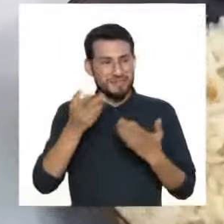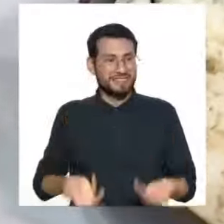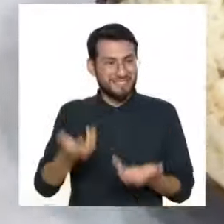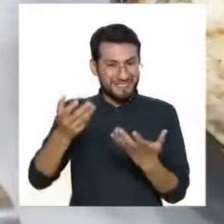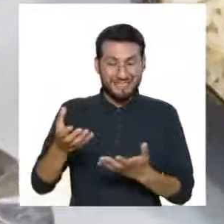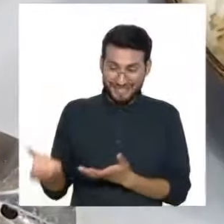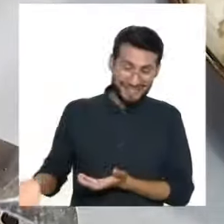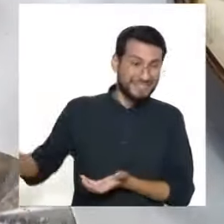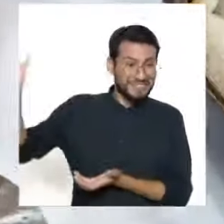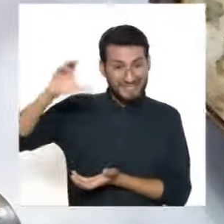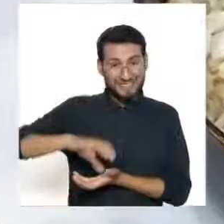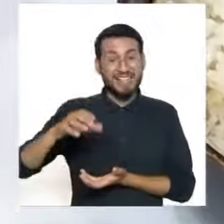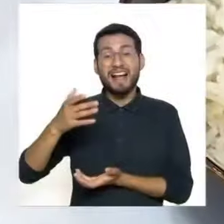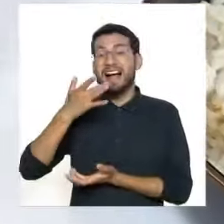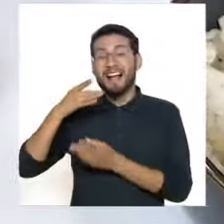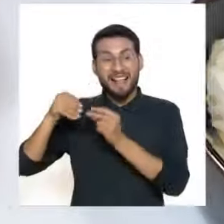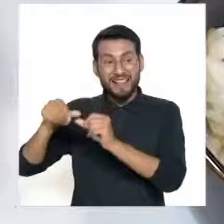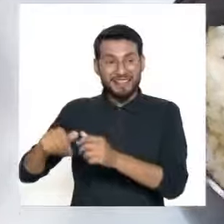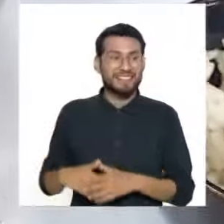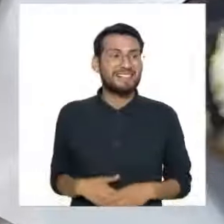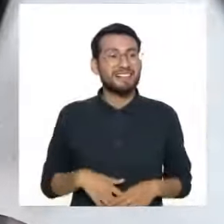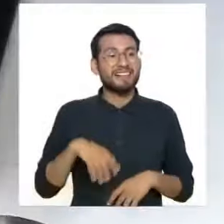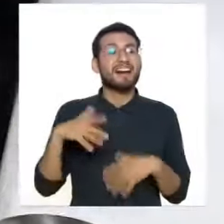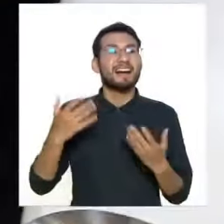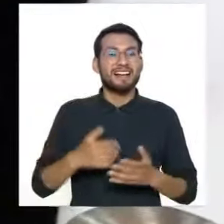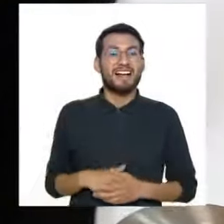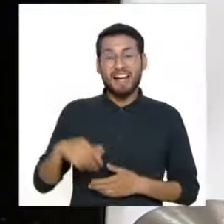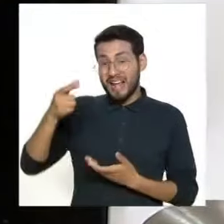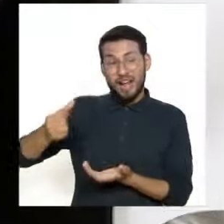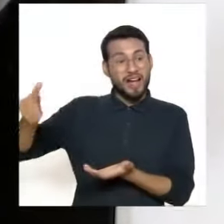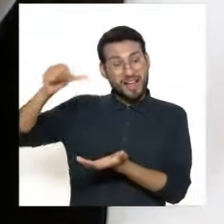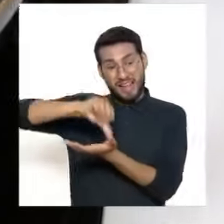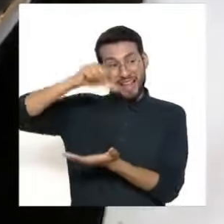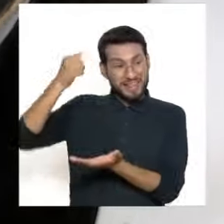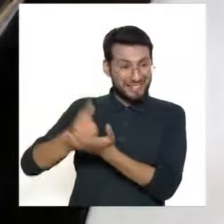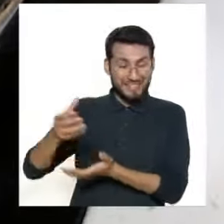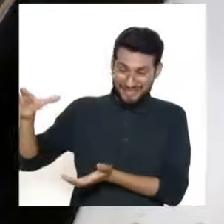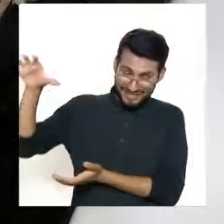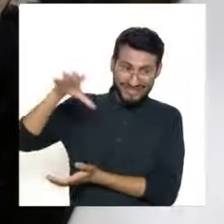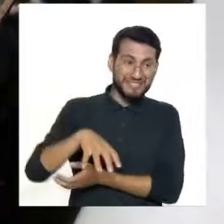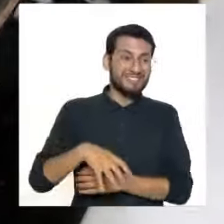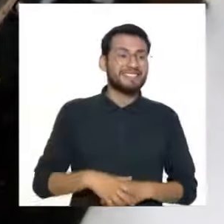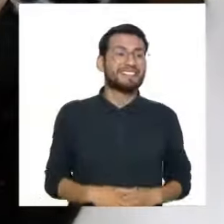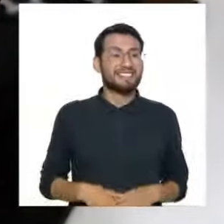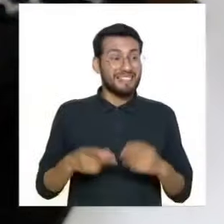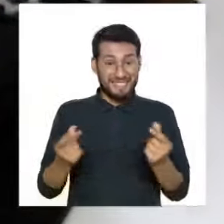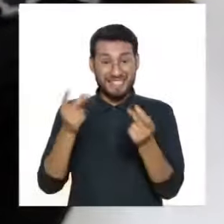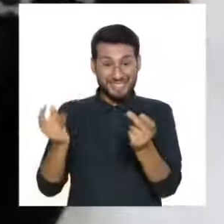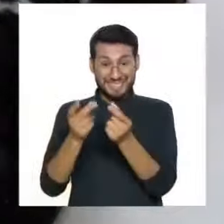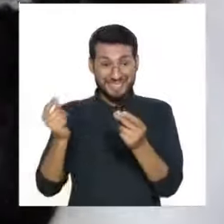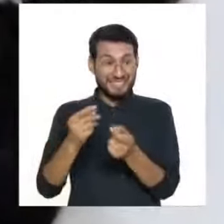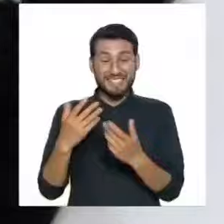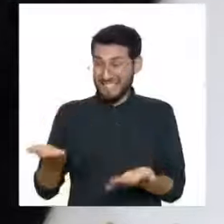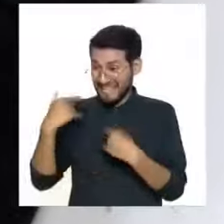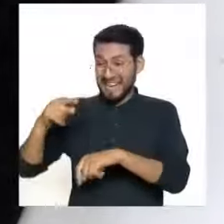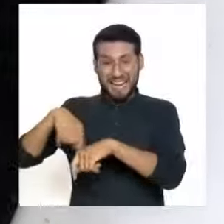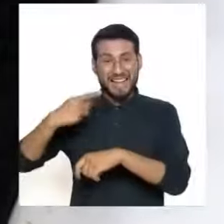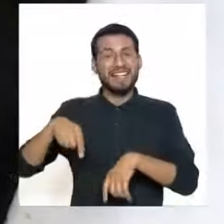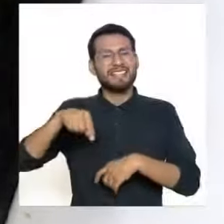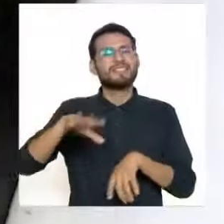echas echas el aderezo echas el aderezo echas el arroz ya rápido antes que se vaya el cente antes que